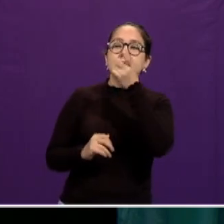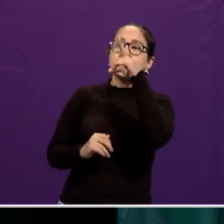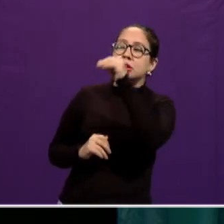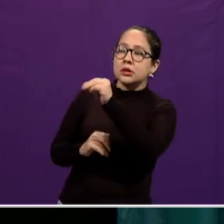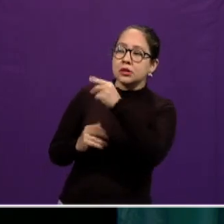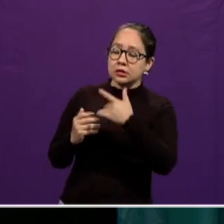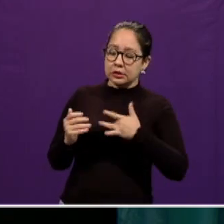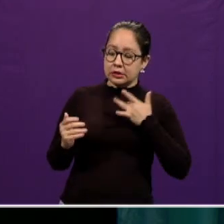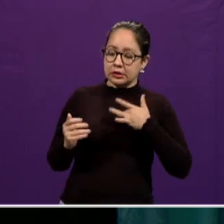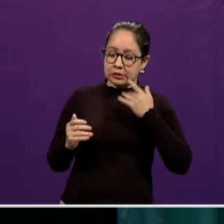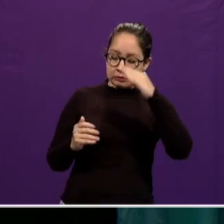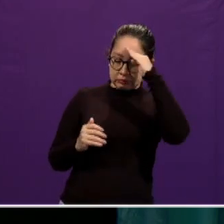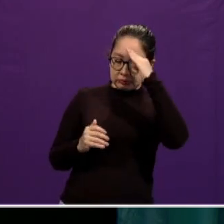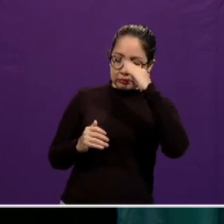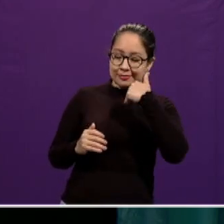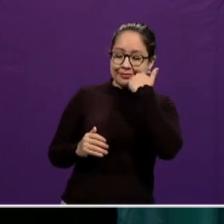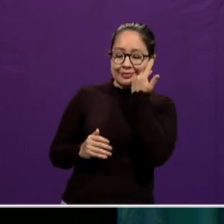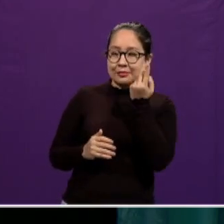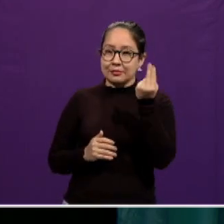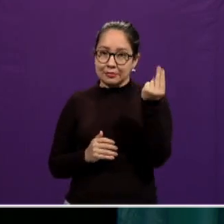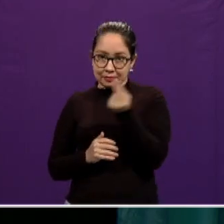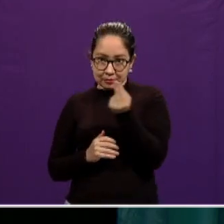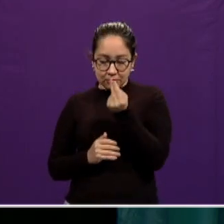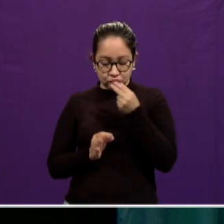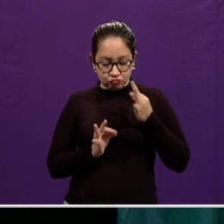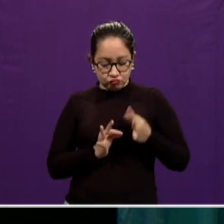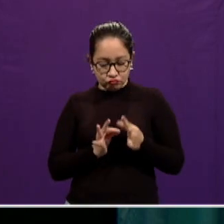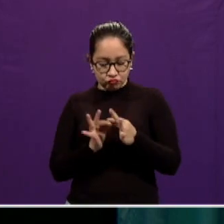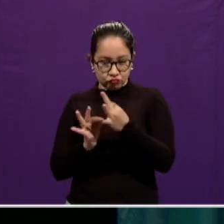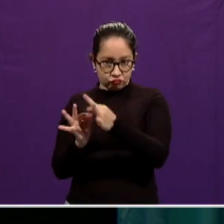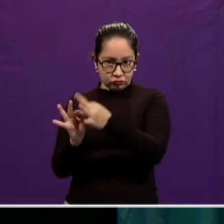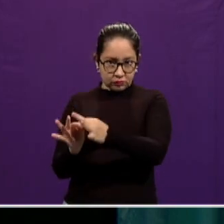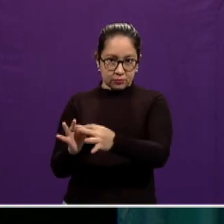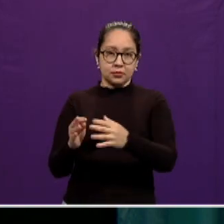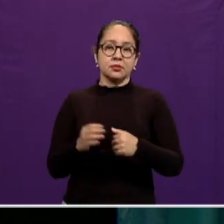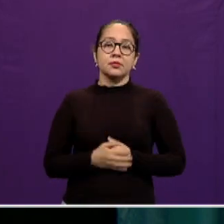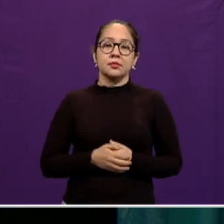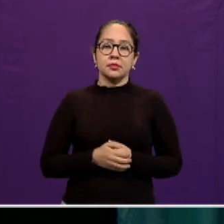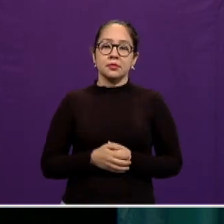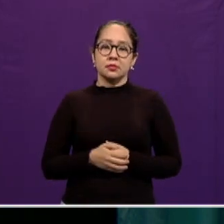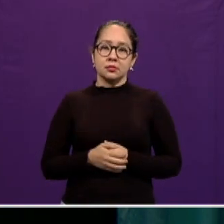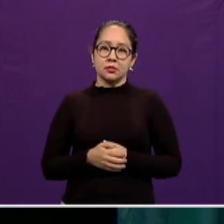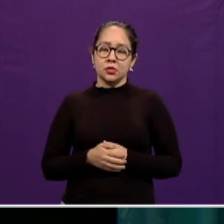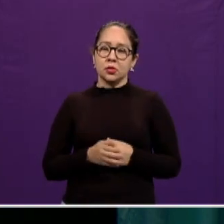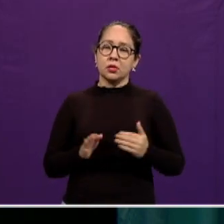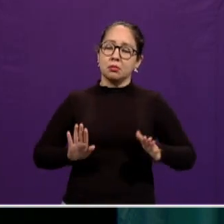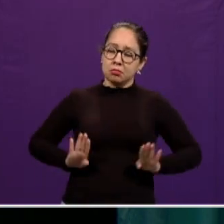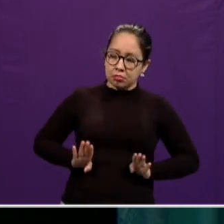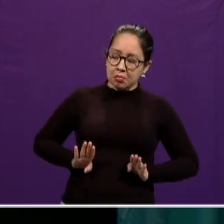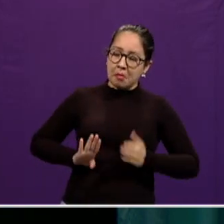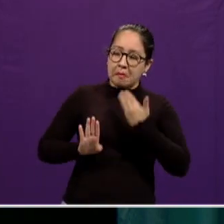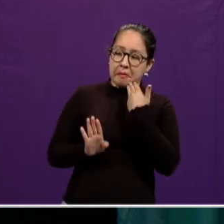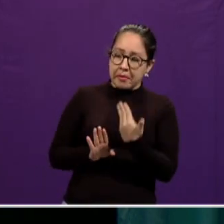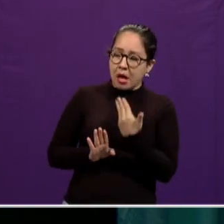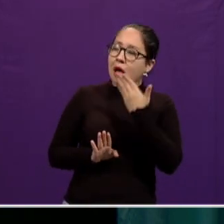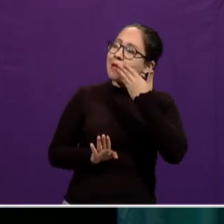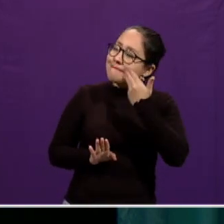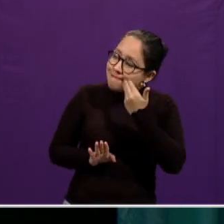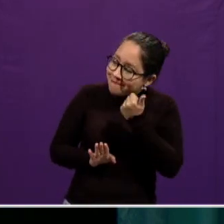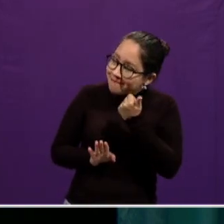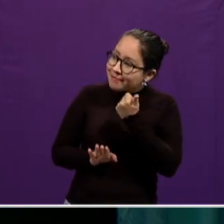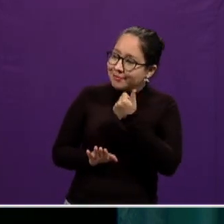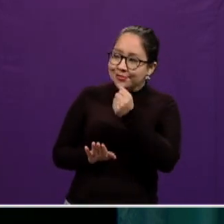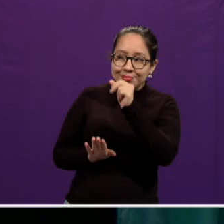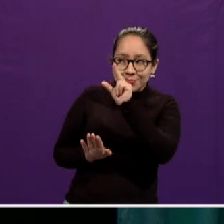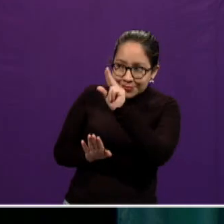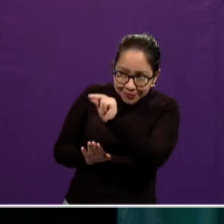pienso, siento, quiero y necesito de la manera adecuada en el momento adecuado. La manera adecuada es siendo amable, aunque sea un no.